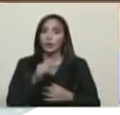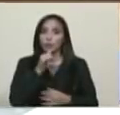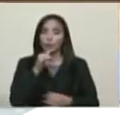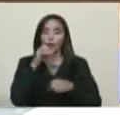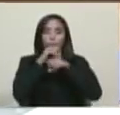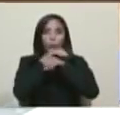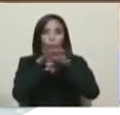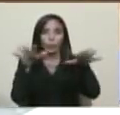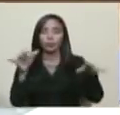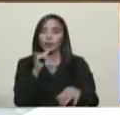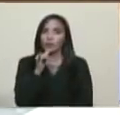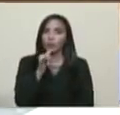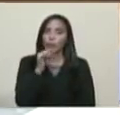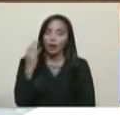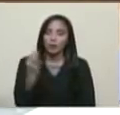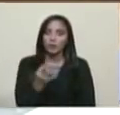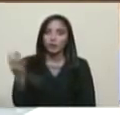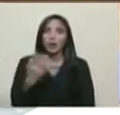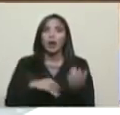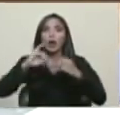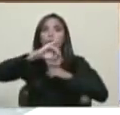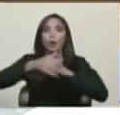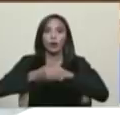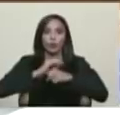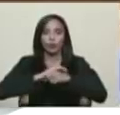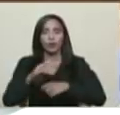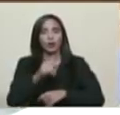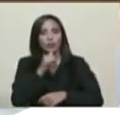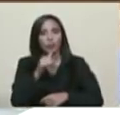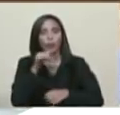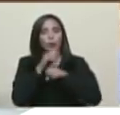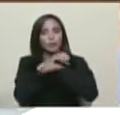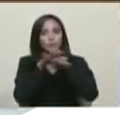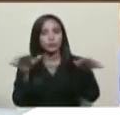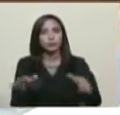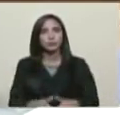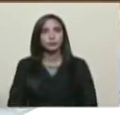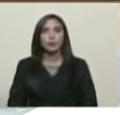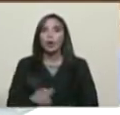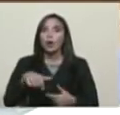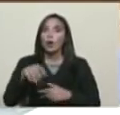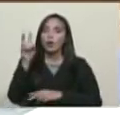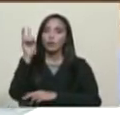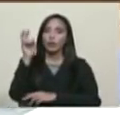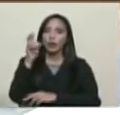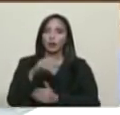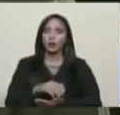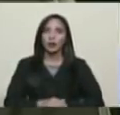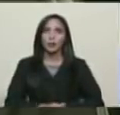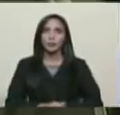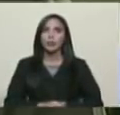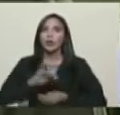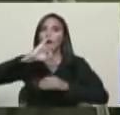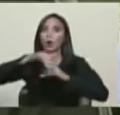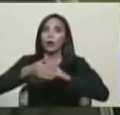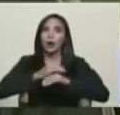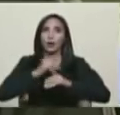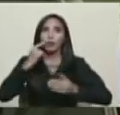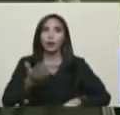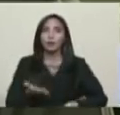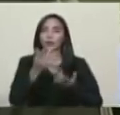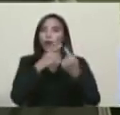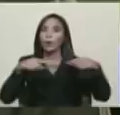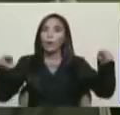al pueblo compañero jorge rodríguez jorge rodríguez viernes y jorge rodríguez estás cumpliendo